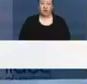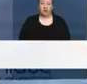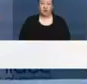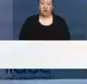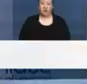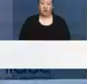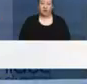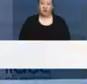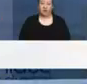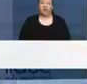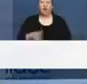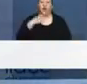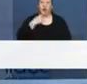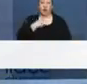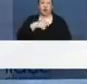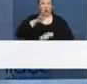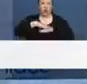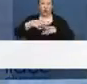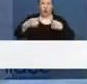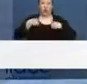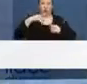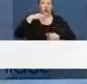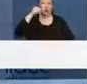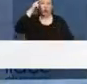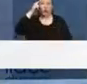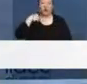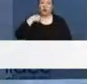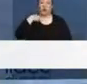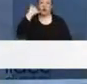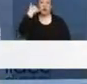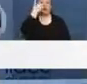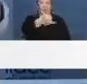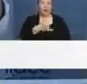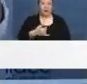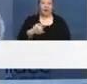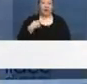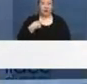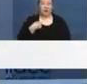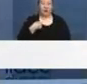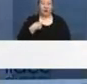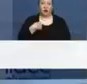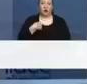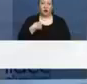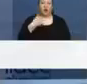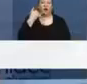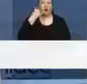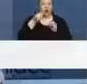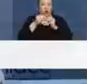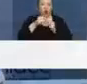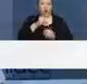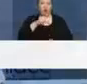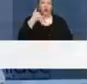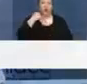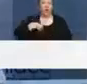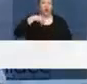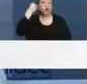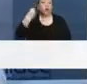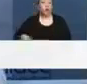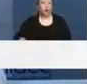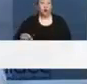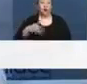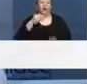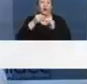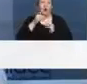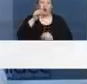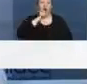me involucra a mí también diciendo que lo llamado por teléfono y tiene el teléfono no lo vote y tiene el número no era privado veamos la realidad